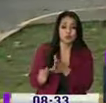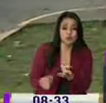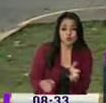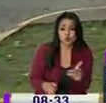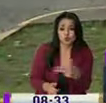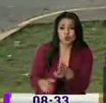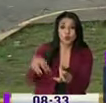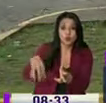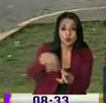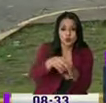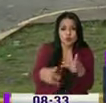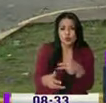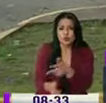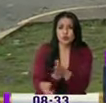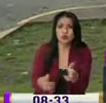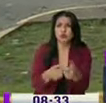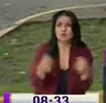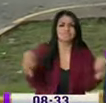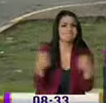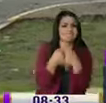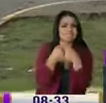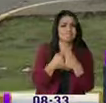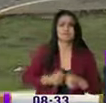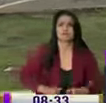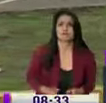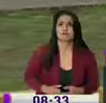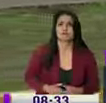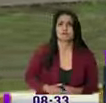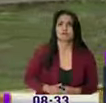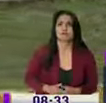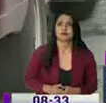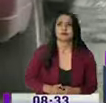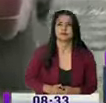evitar los huecos provocando este tipo de incidentes